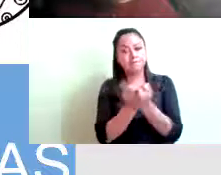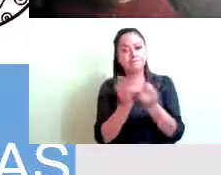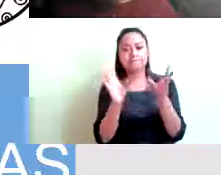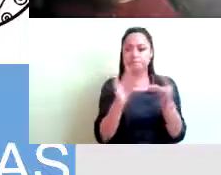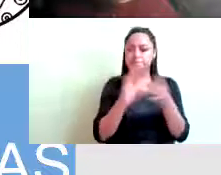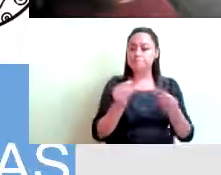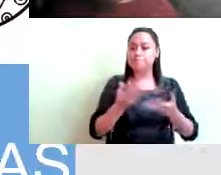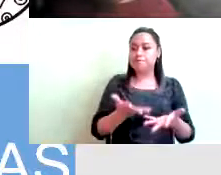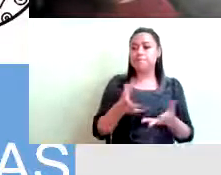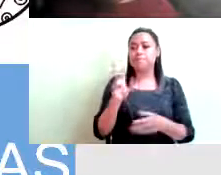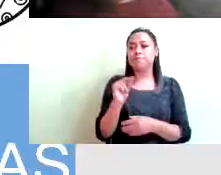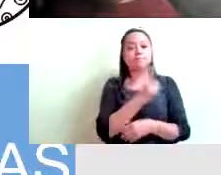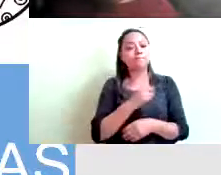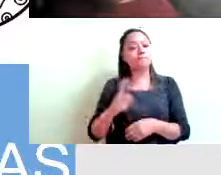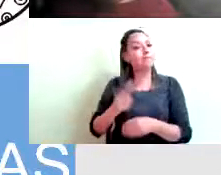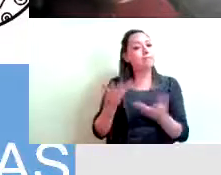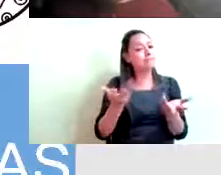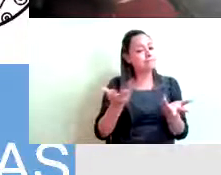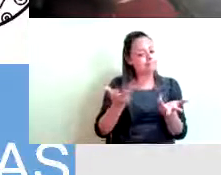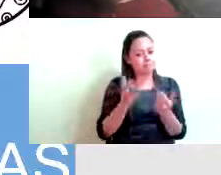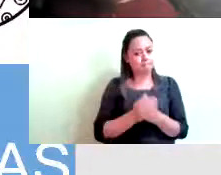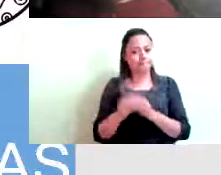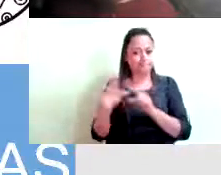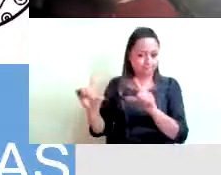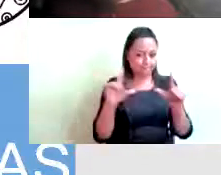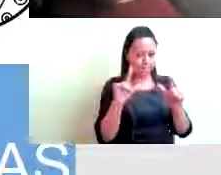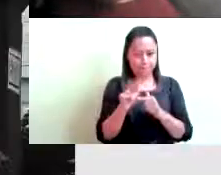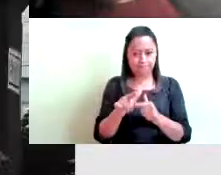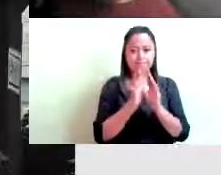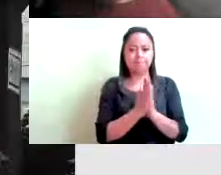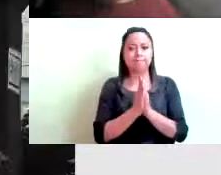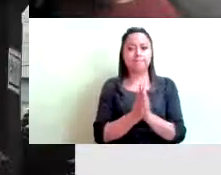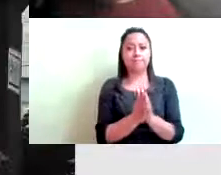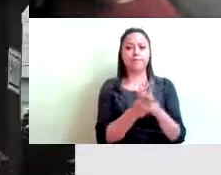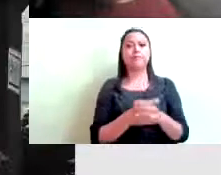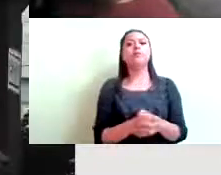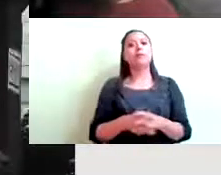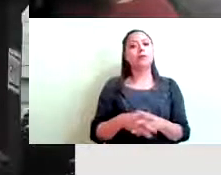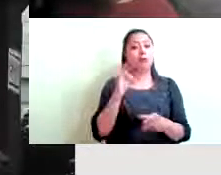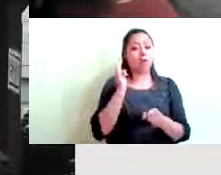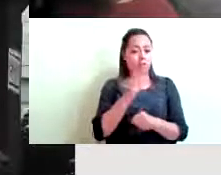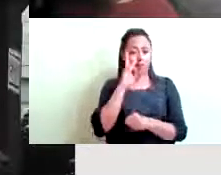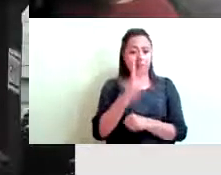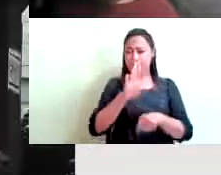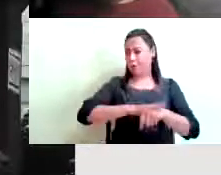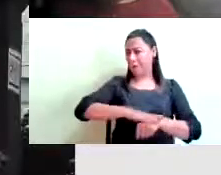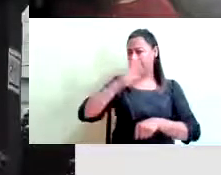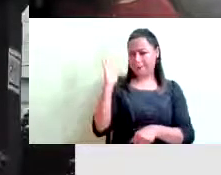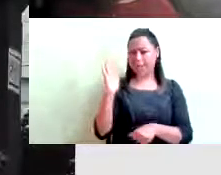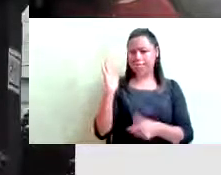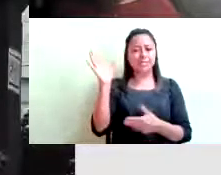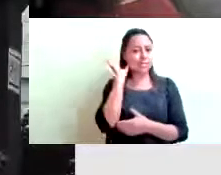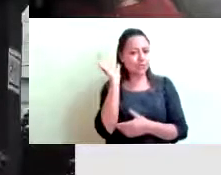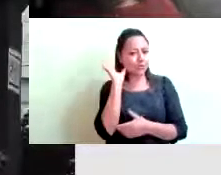no debería hacerse en adelante. La siguiente diapositiva, por favor, pues vemos el caso más sonado actualmente en la Ciudad de